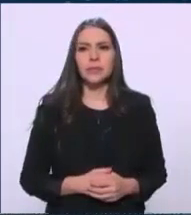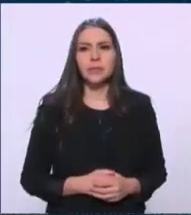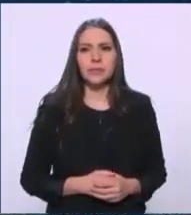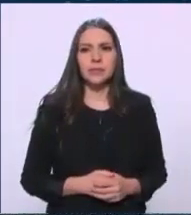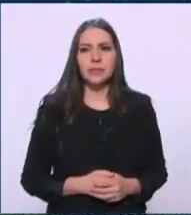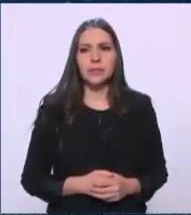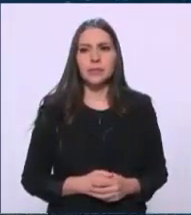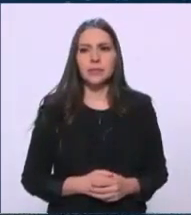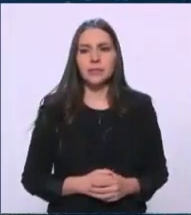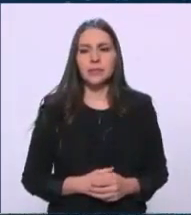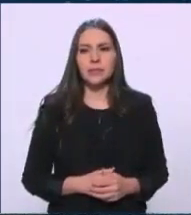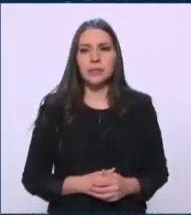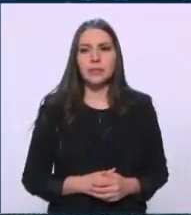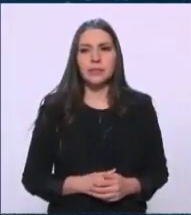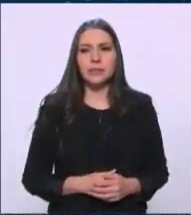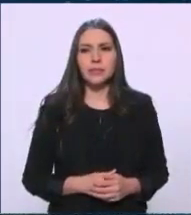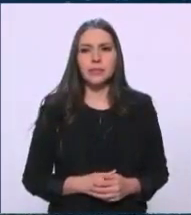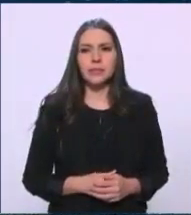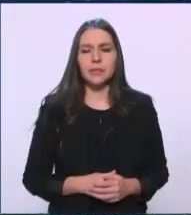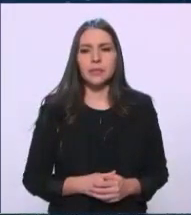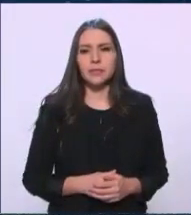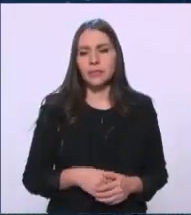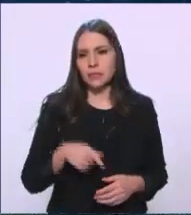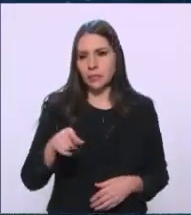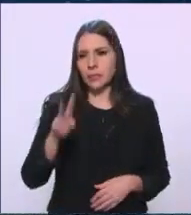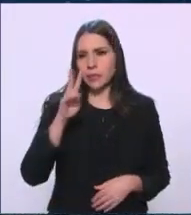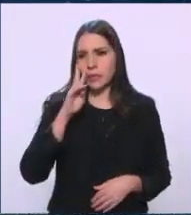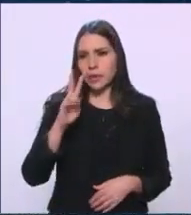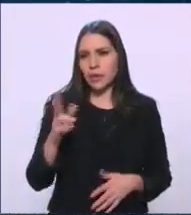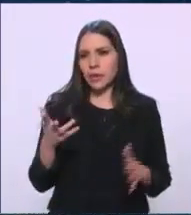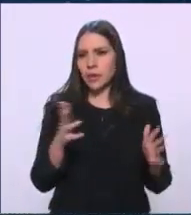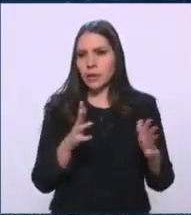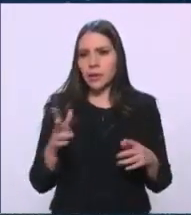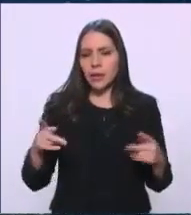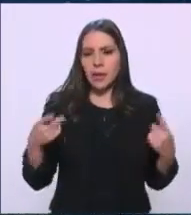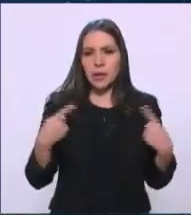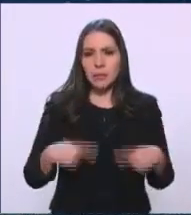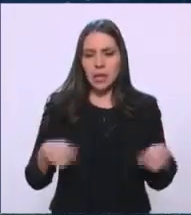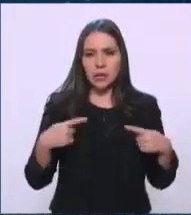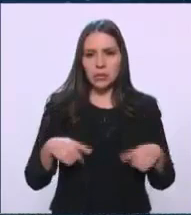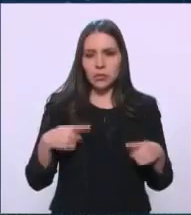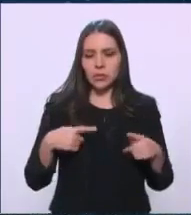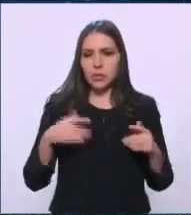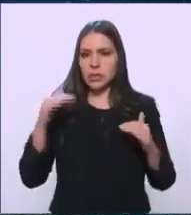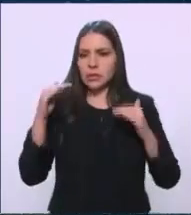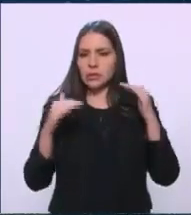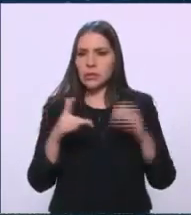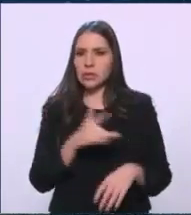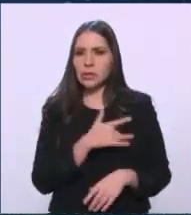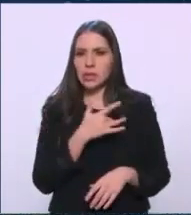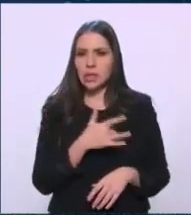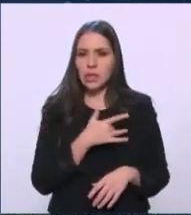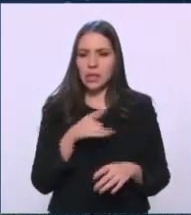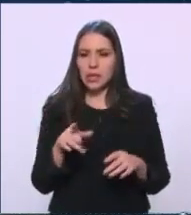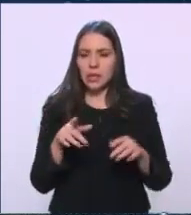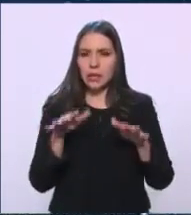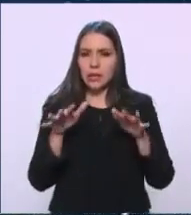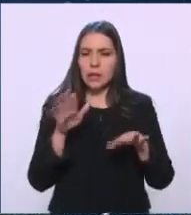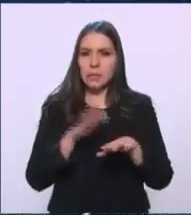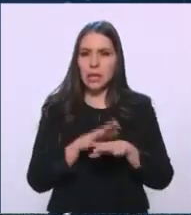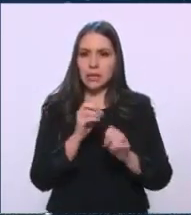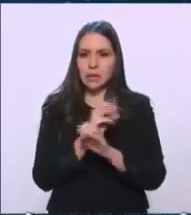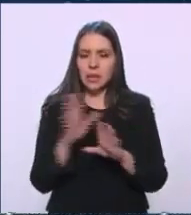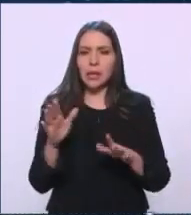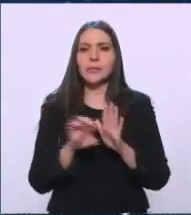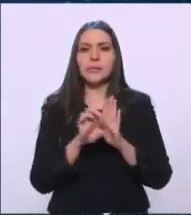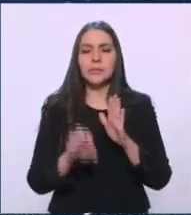Creo que queda más o menos claro lo que la gente está distinguiendo y te diría, combate a